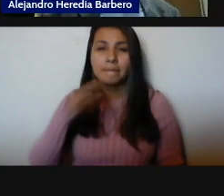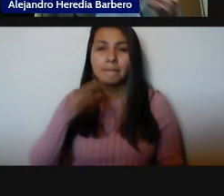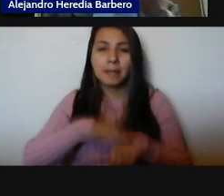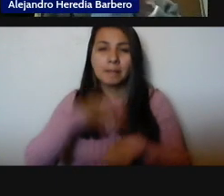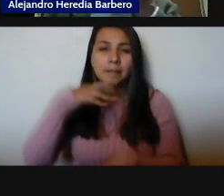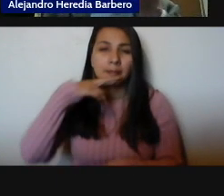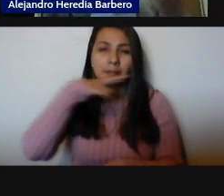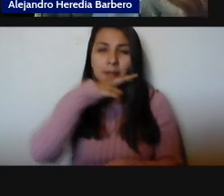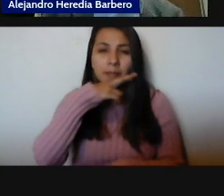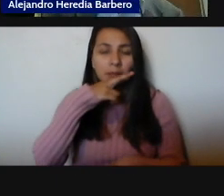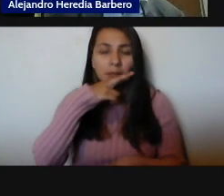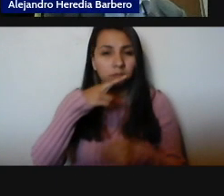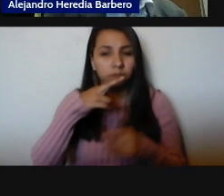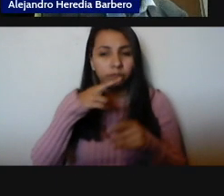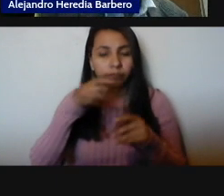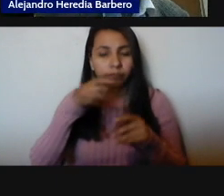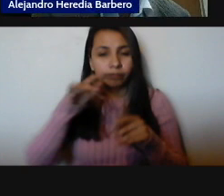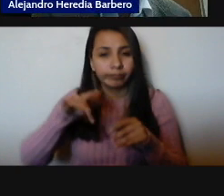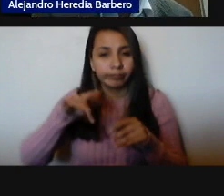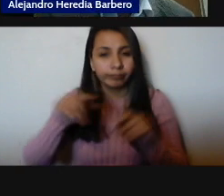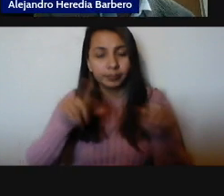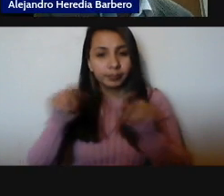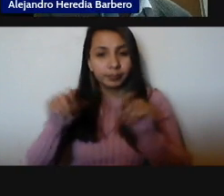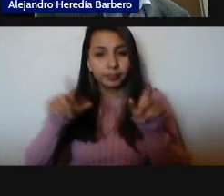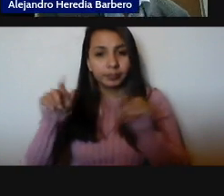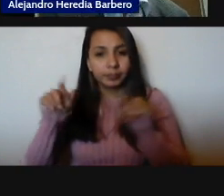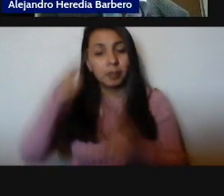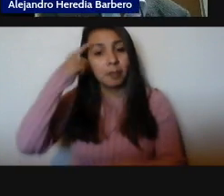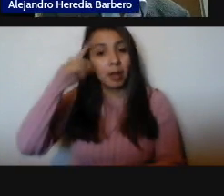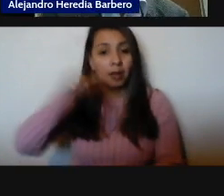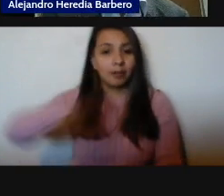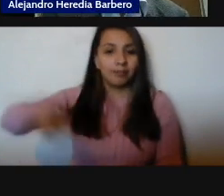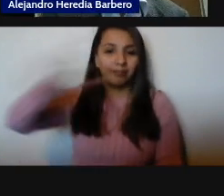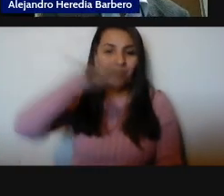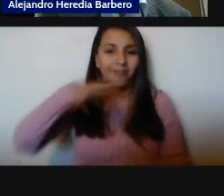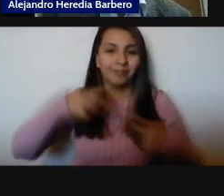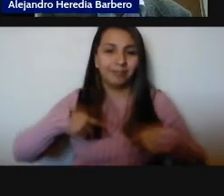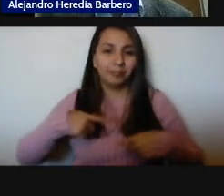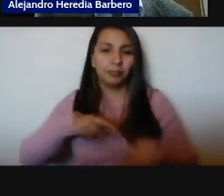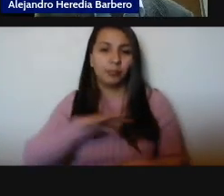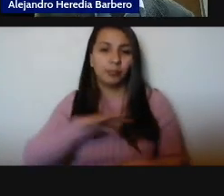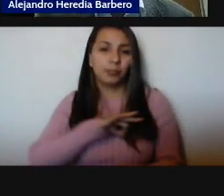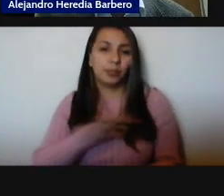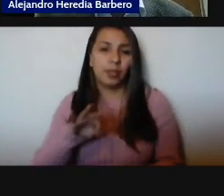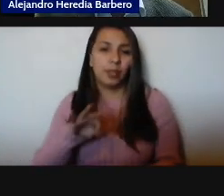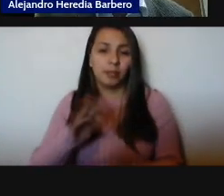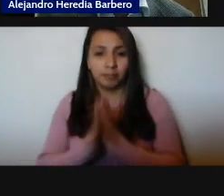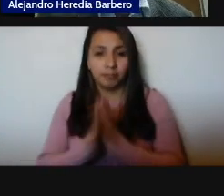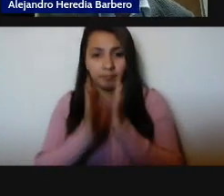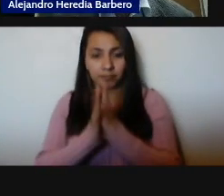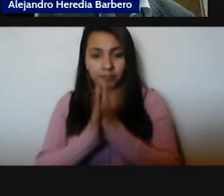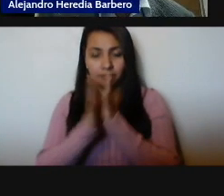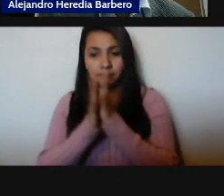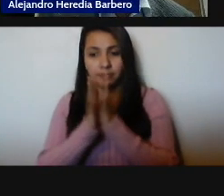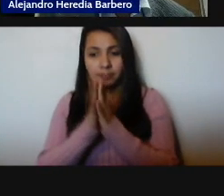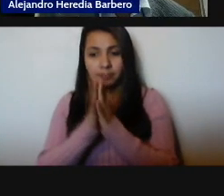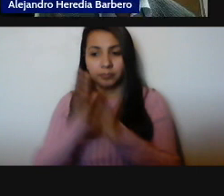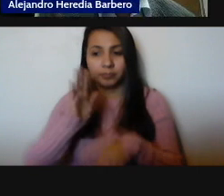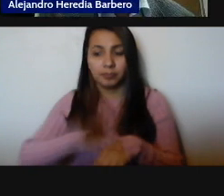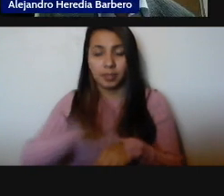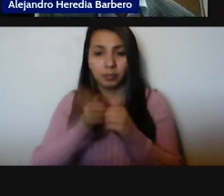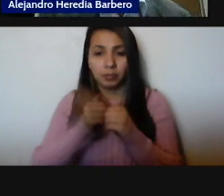Vamos un poquito más rápido para dar oportunidad a que nuestra querida comunidad también tome